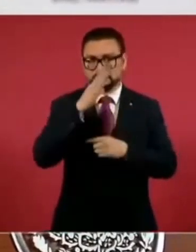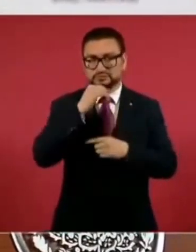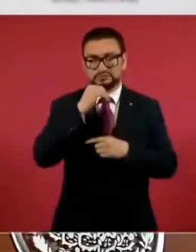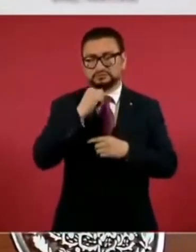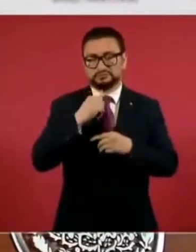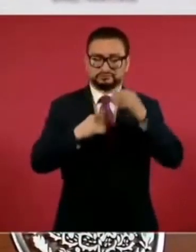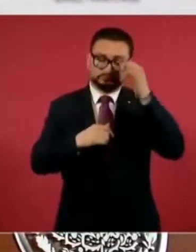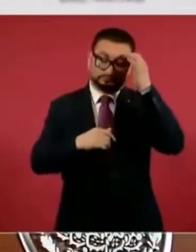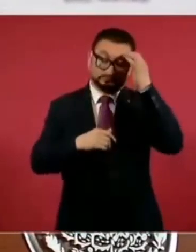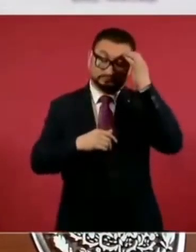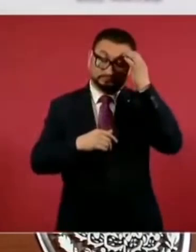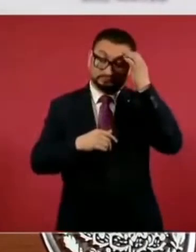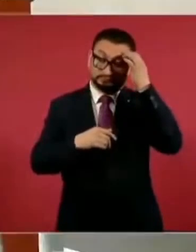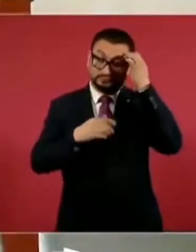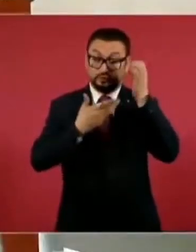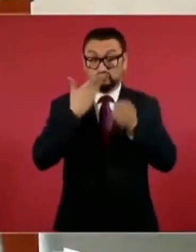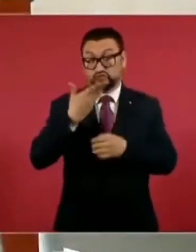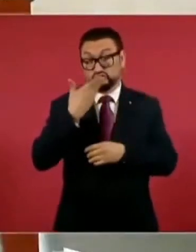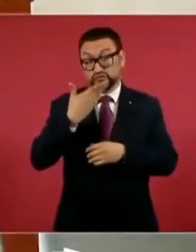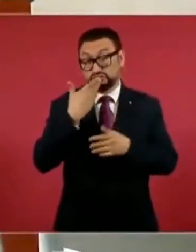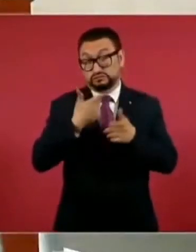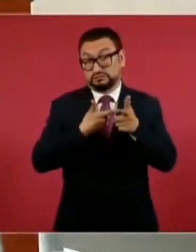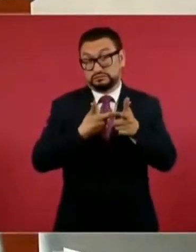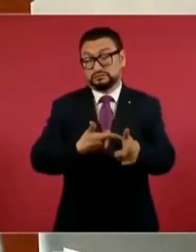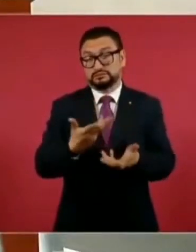quitar esta práctica.